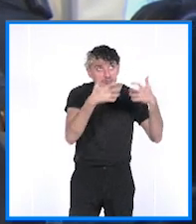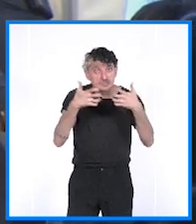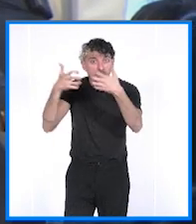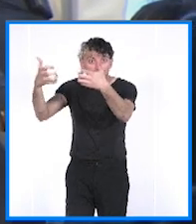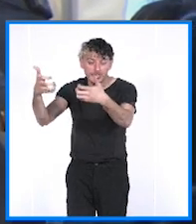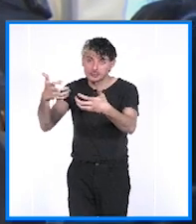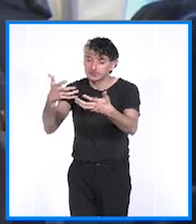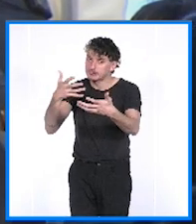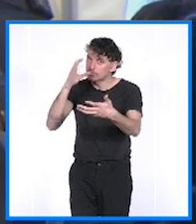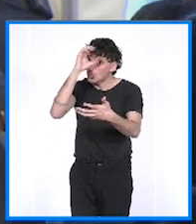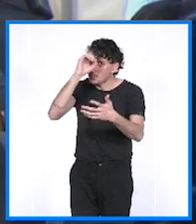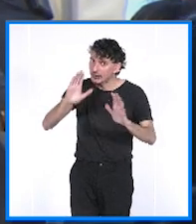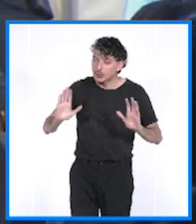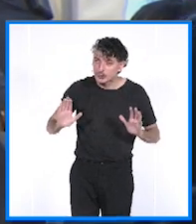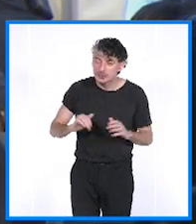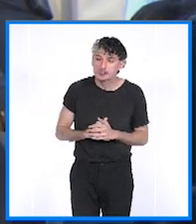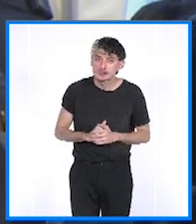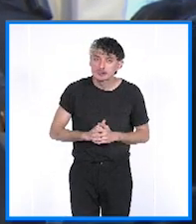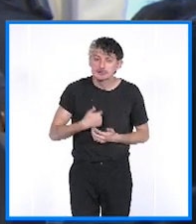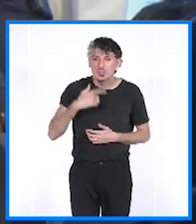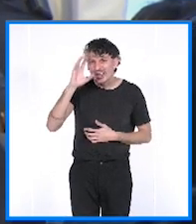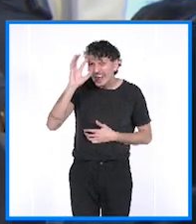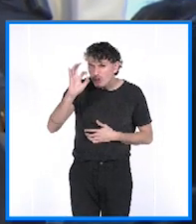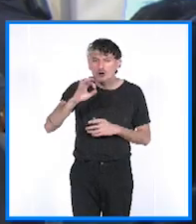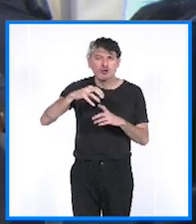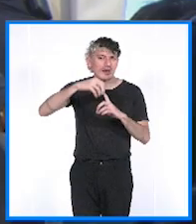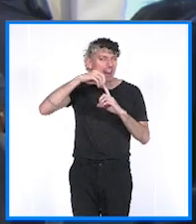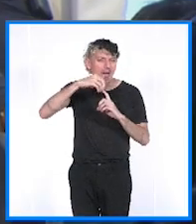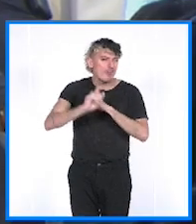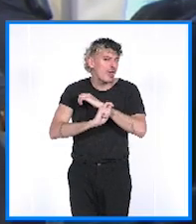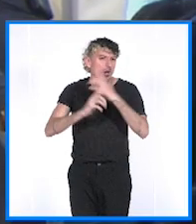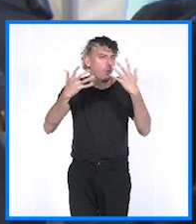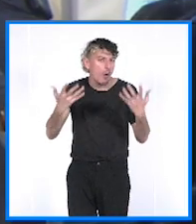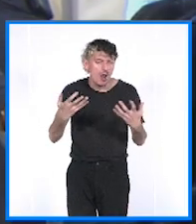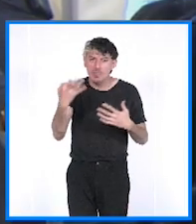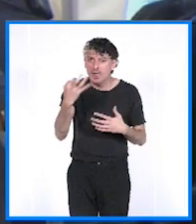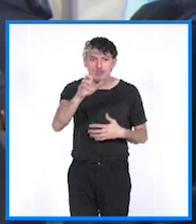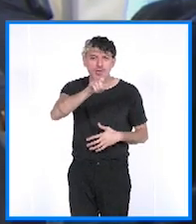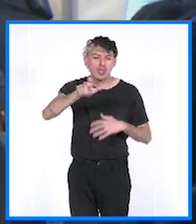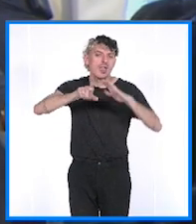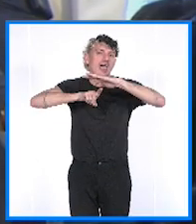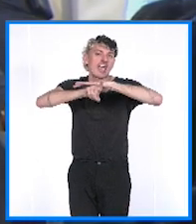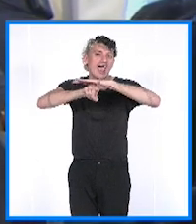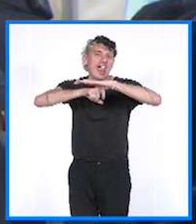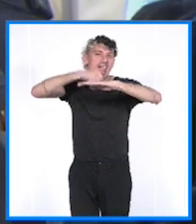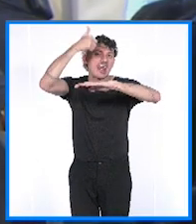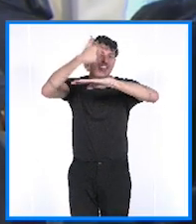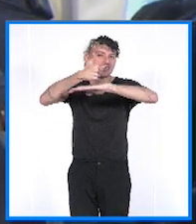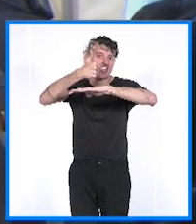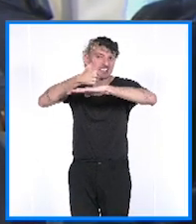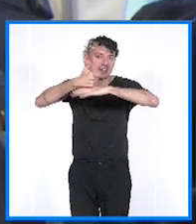eh Y decía Bueno yo creo que que la clave está en que tengamos gerentes responsables que sean un poco pilas